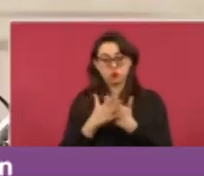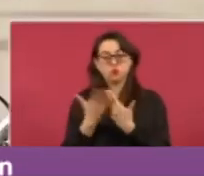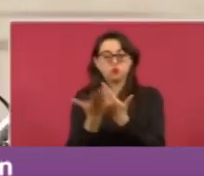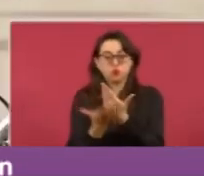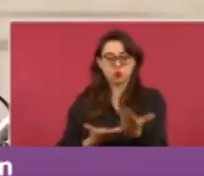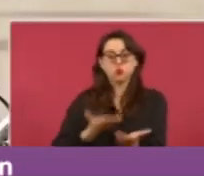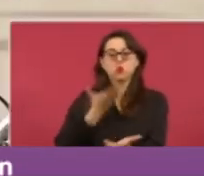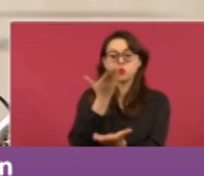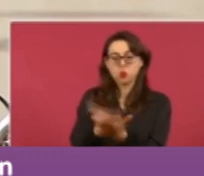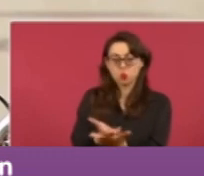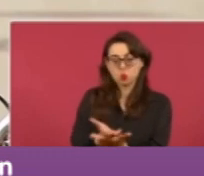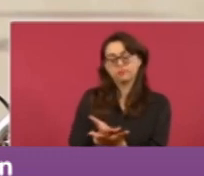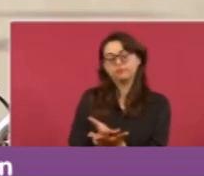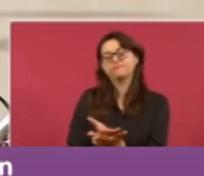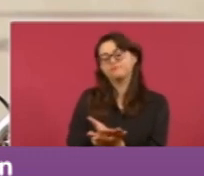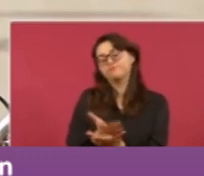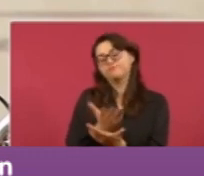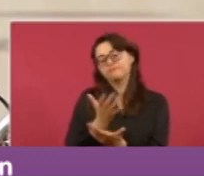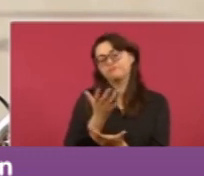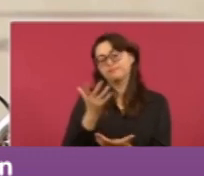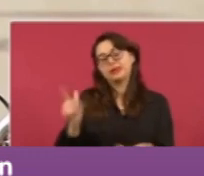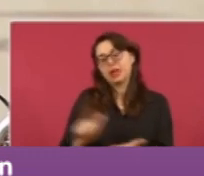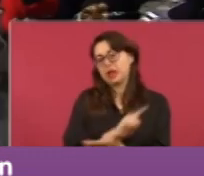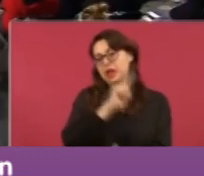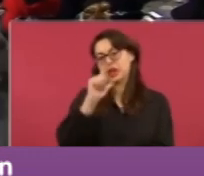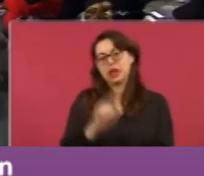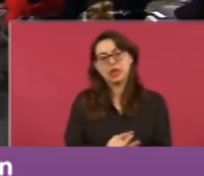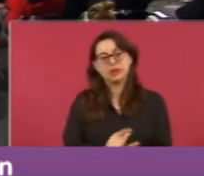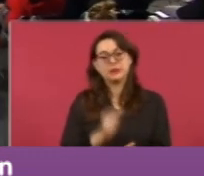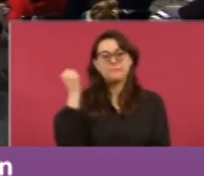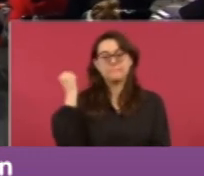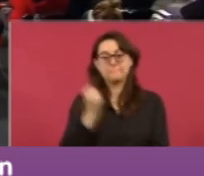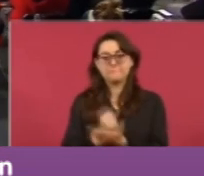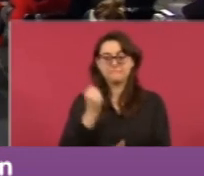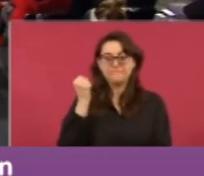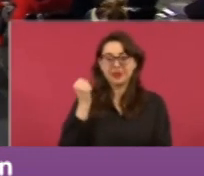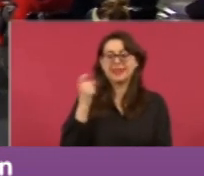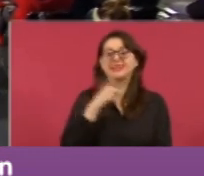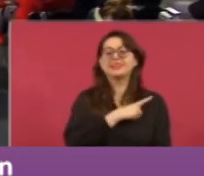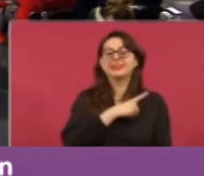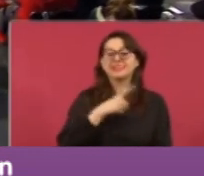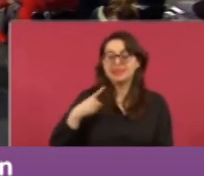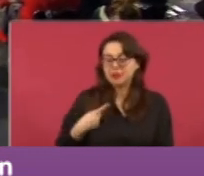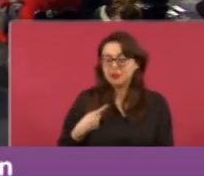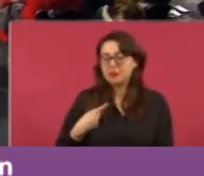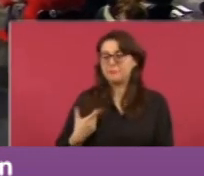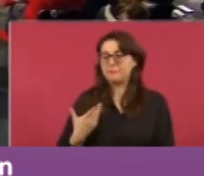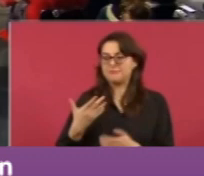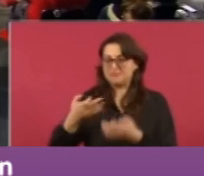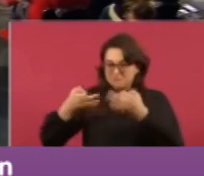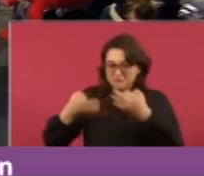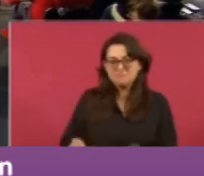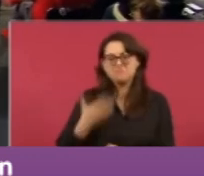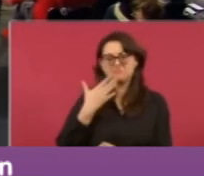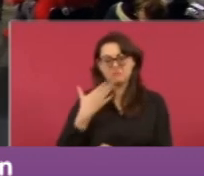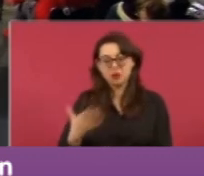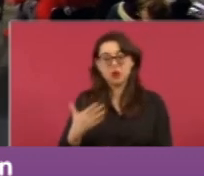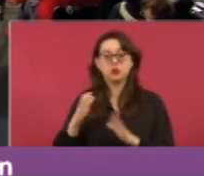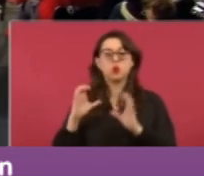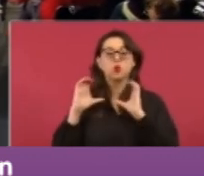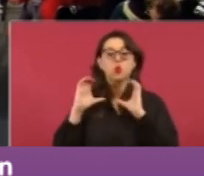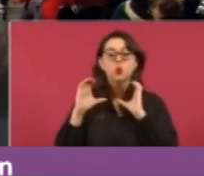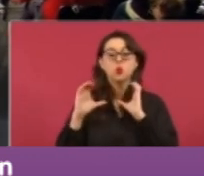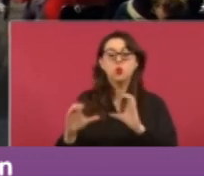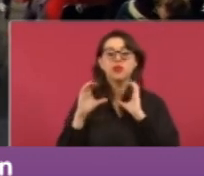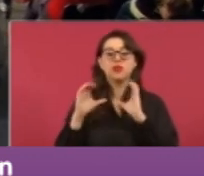presidente Andrés Manuel López Obrador afirmó que las intervenciones telefónicas que realizan las agencias encargadas para ello cuentan con autorización judicial, como